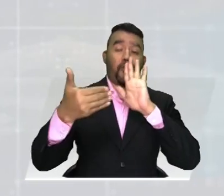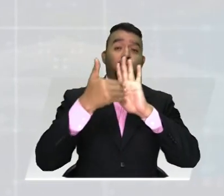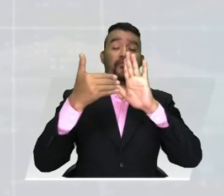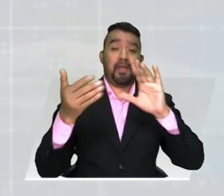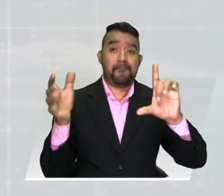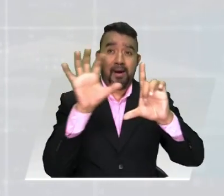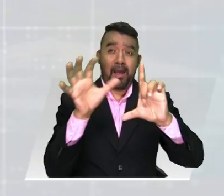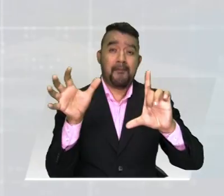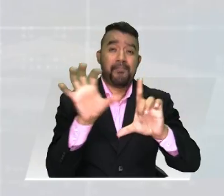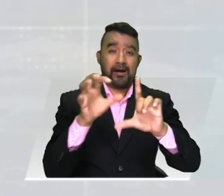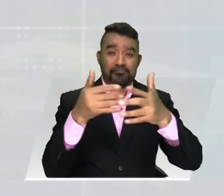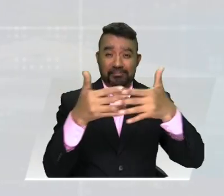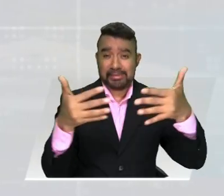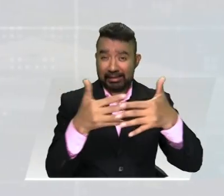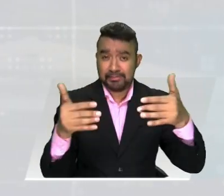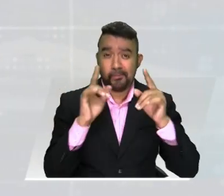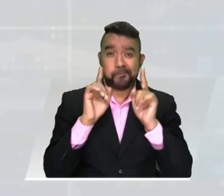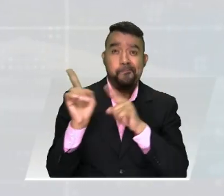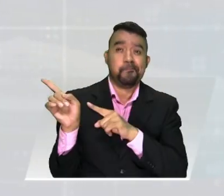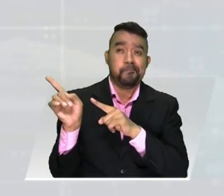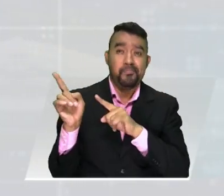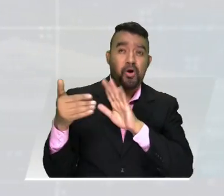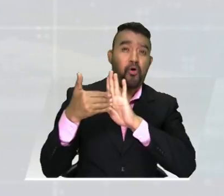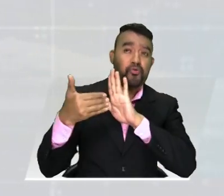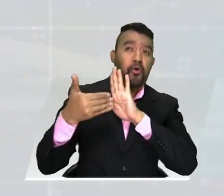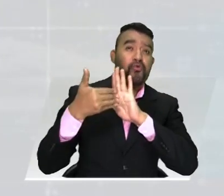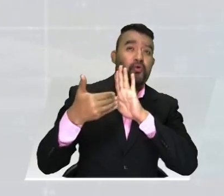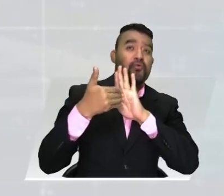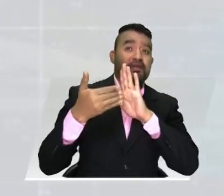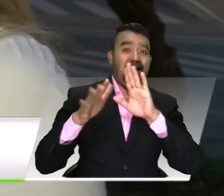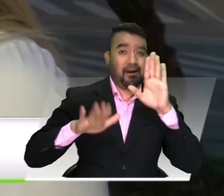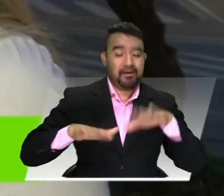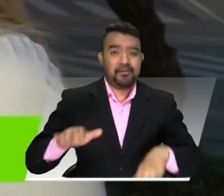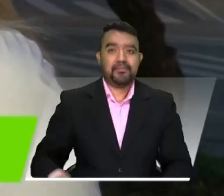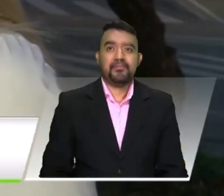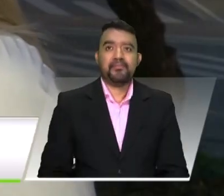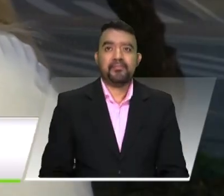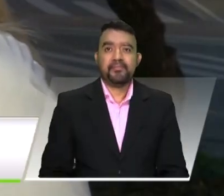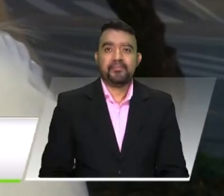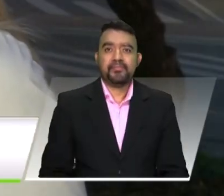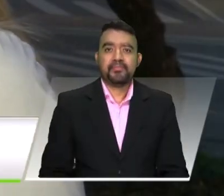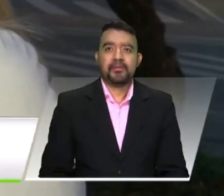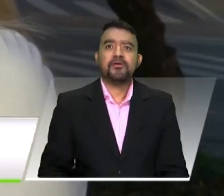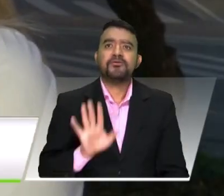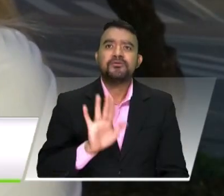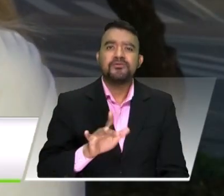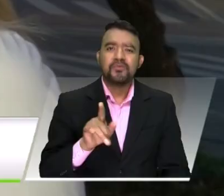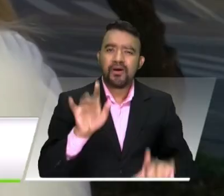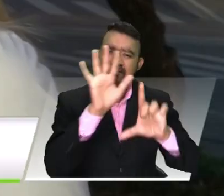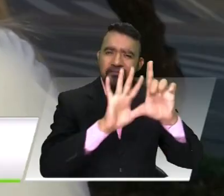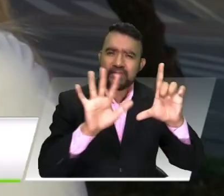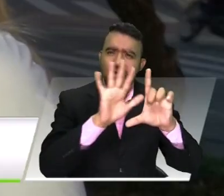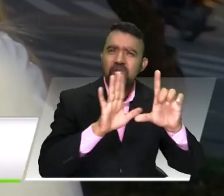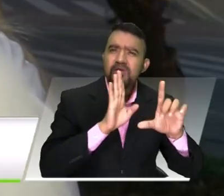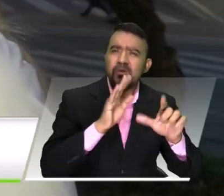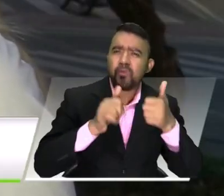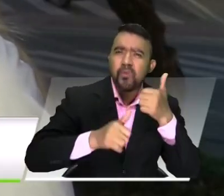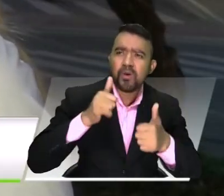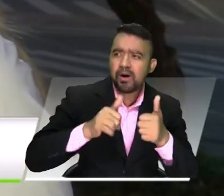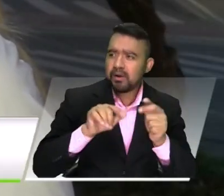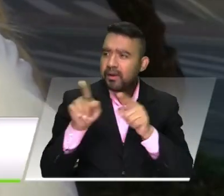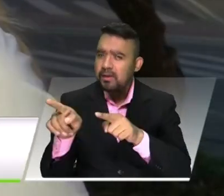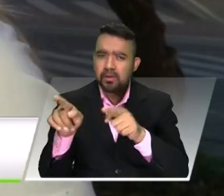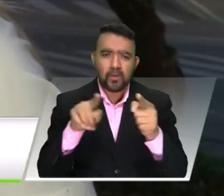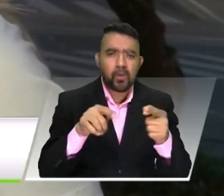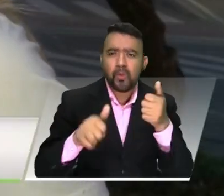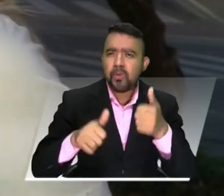vida y en contra de la institución pública donde trabaja. La mala calidad del video no favorece a aclarar bien para saber quién fue